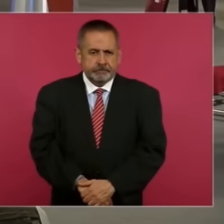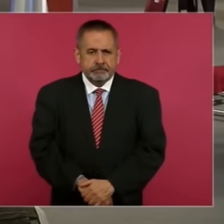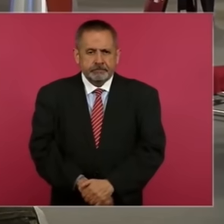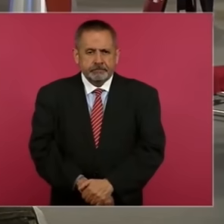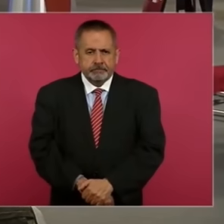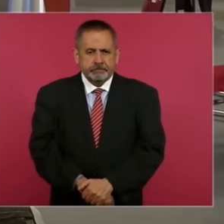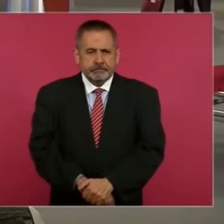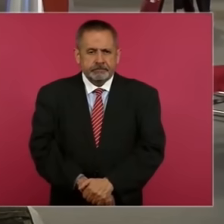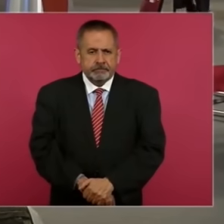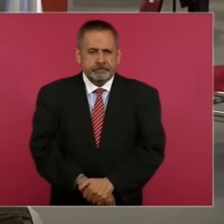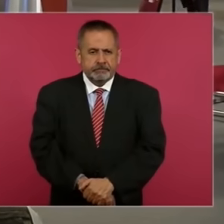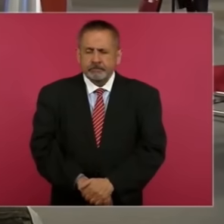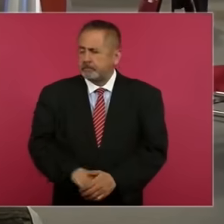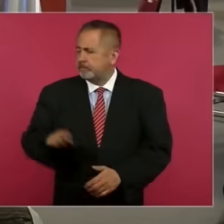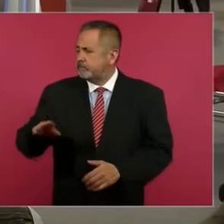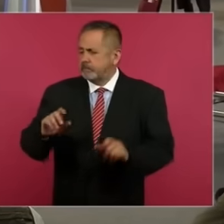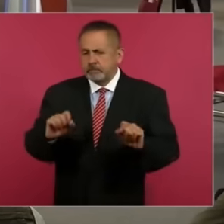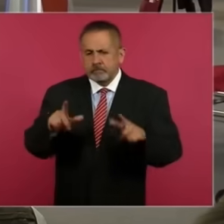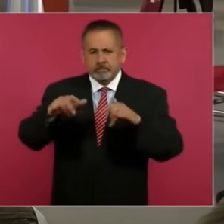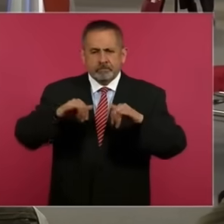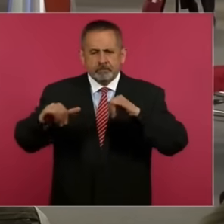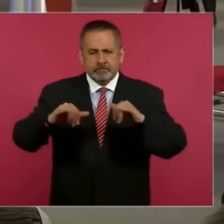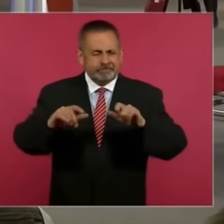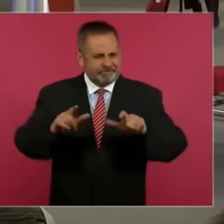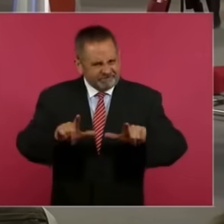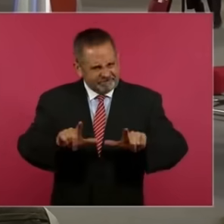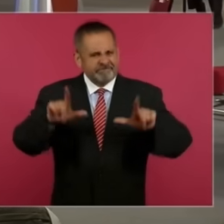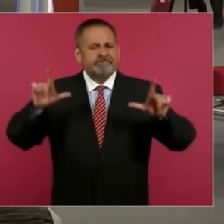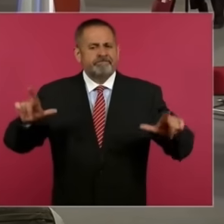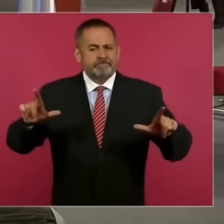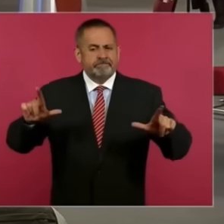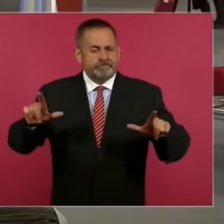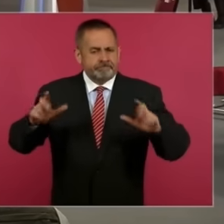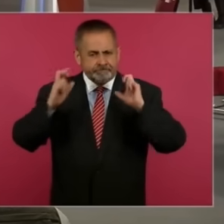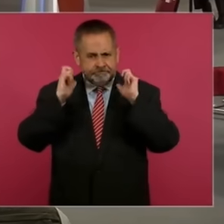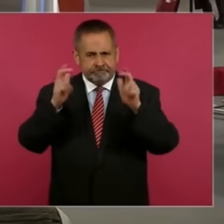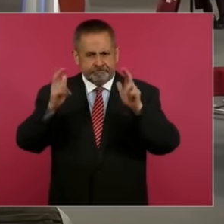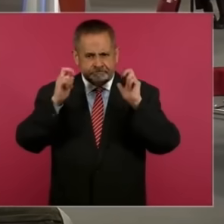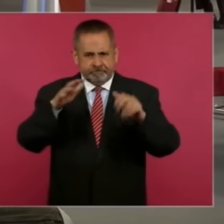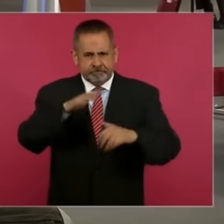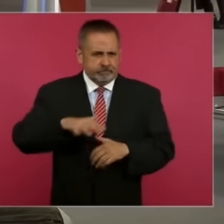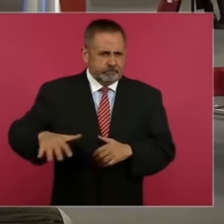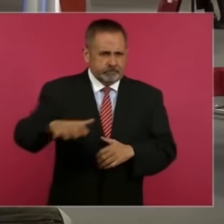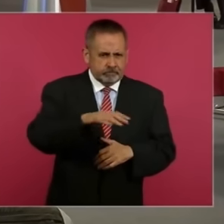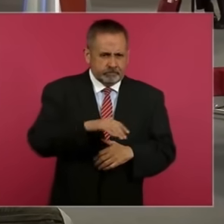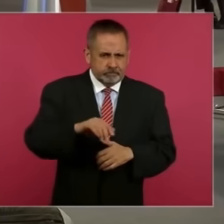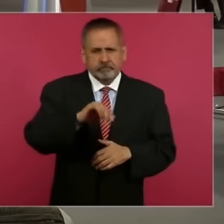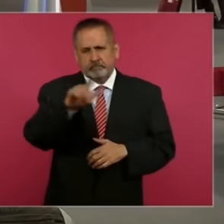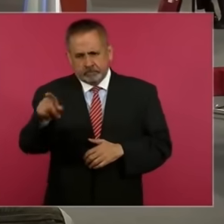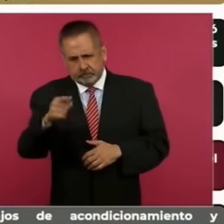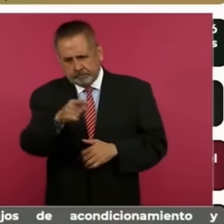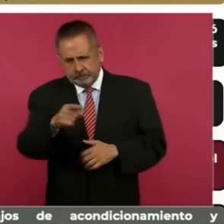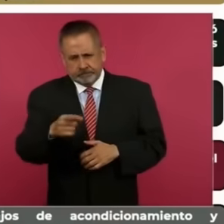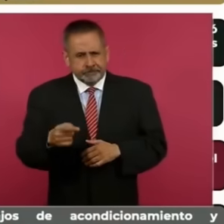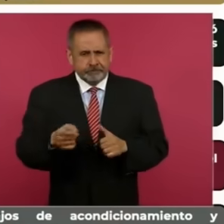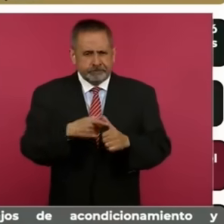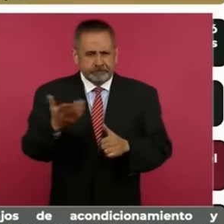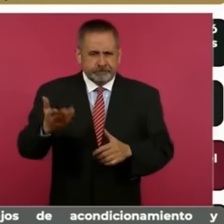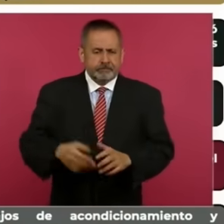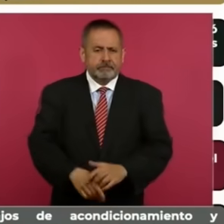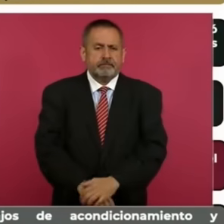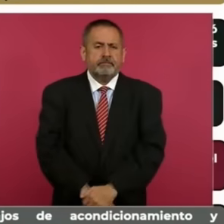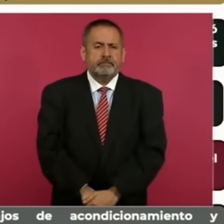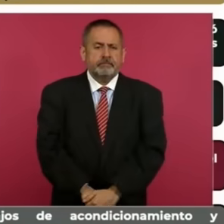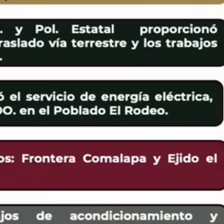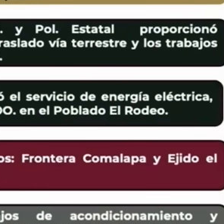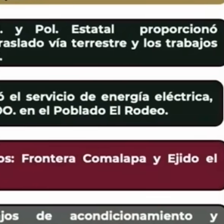Sí, quiero un mapa de Chiapas y luego vemos este para ver